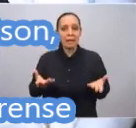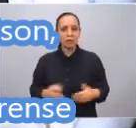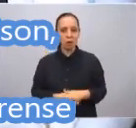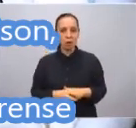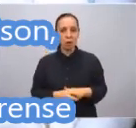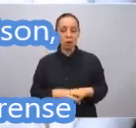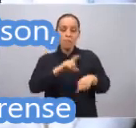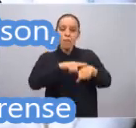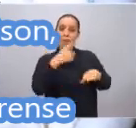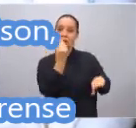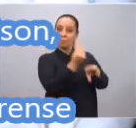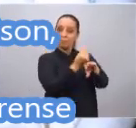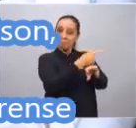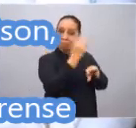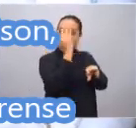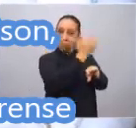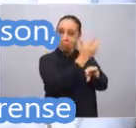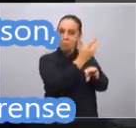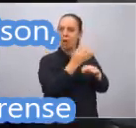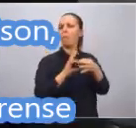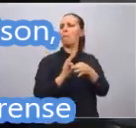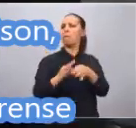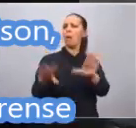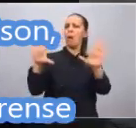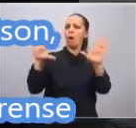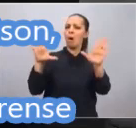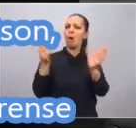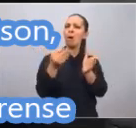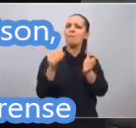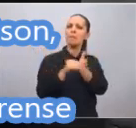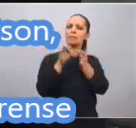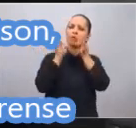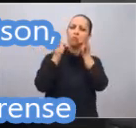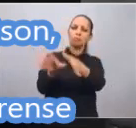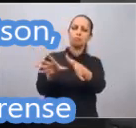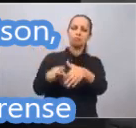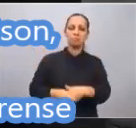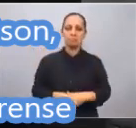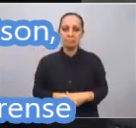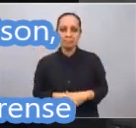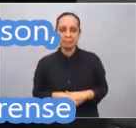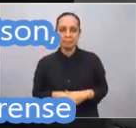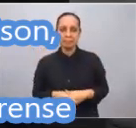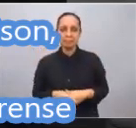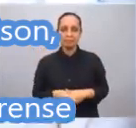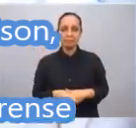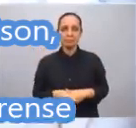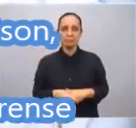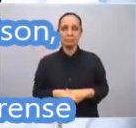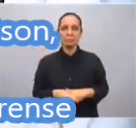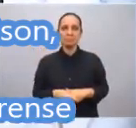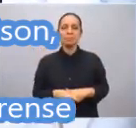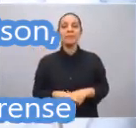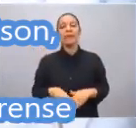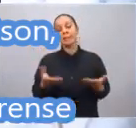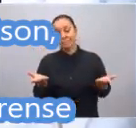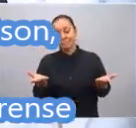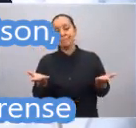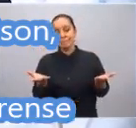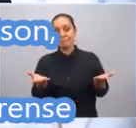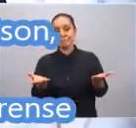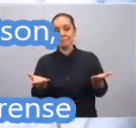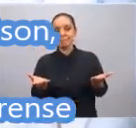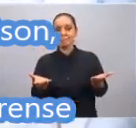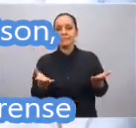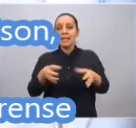días de asumir liberó el precio de las prepagas. Y como corresponde